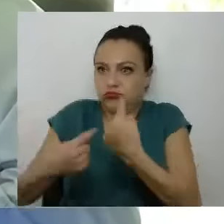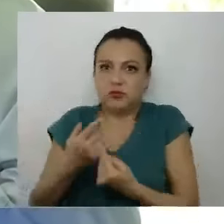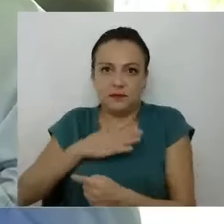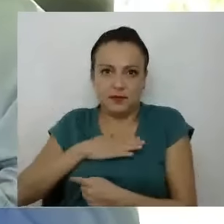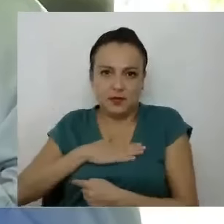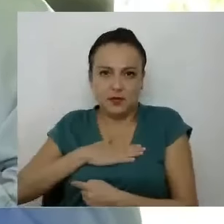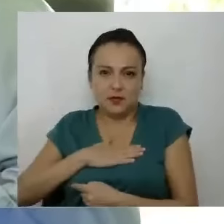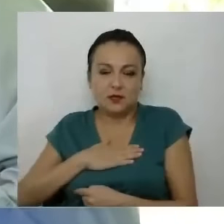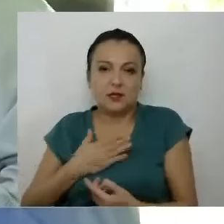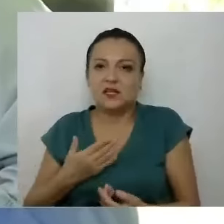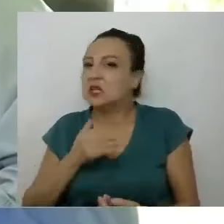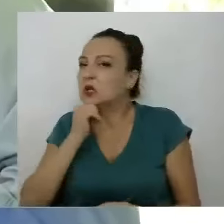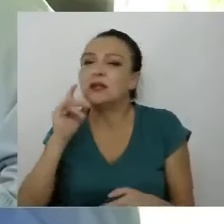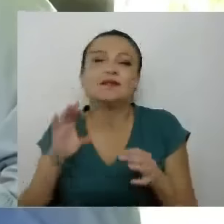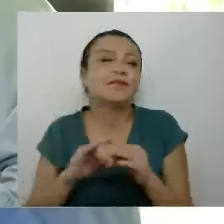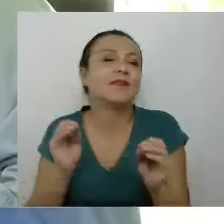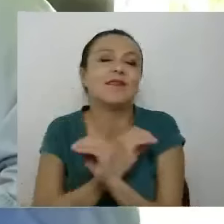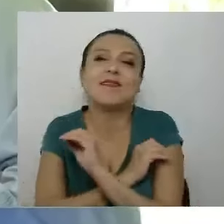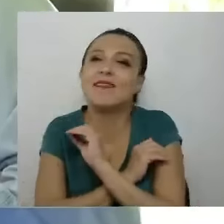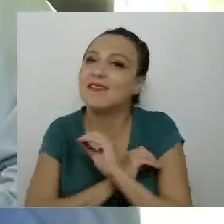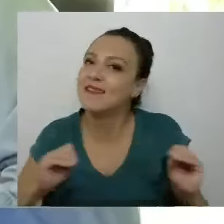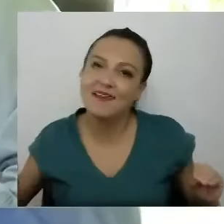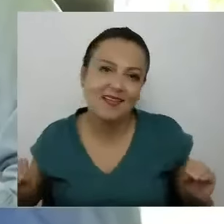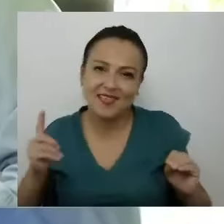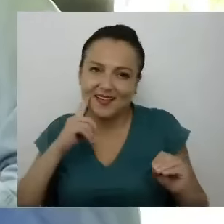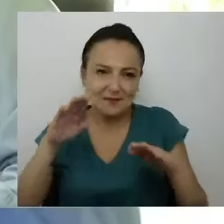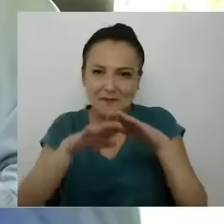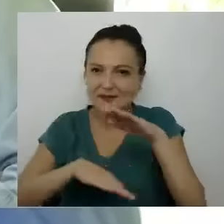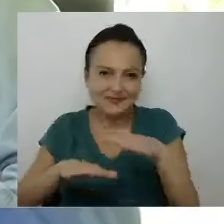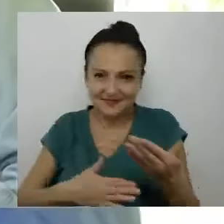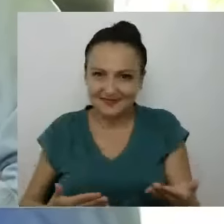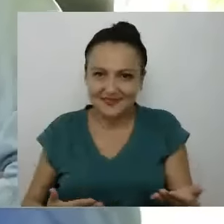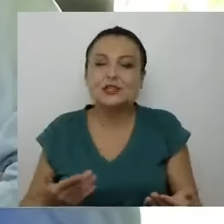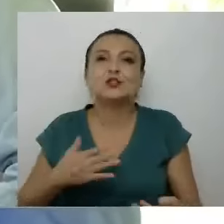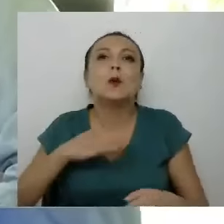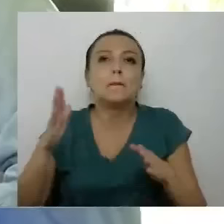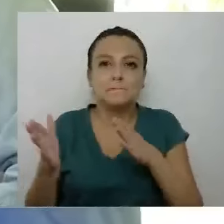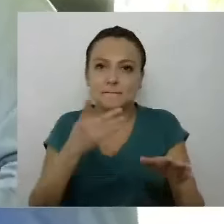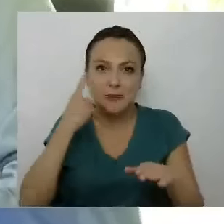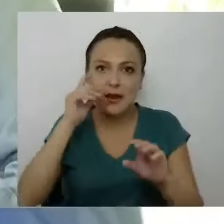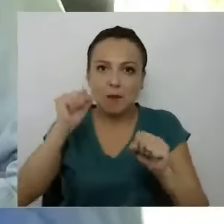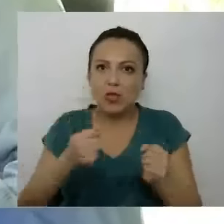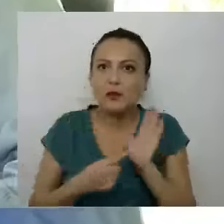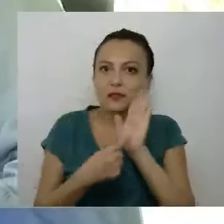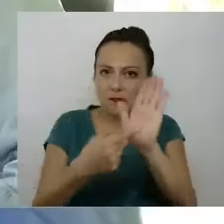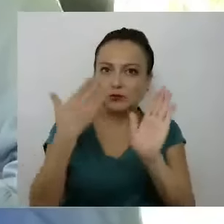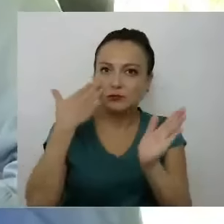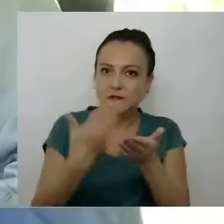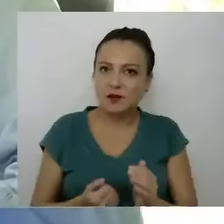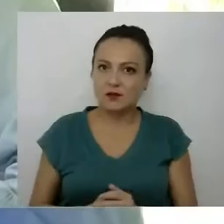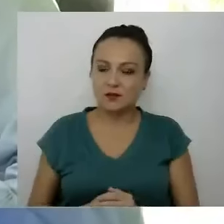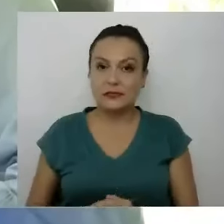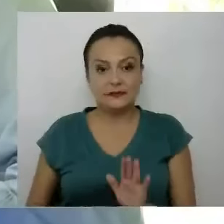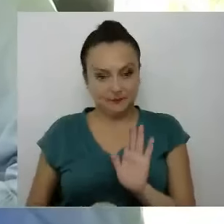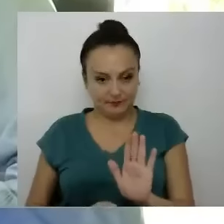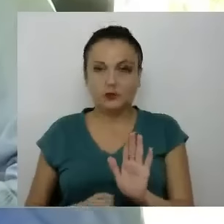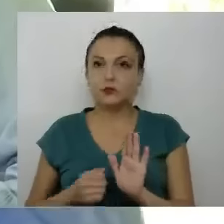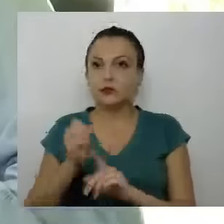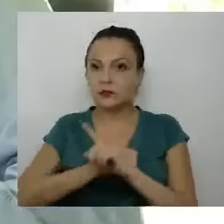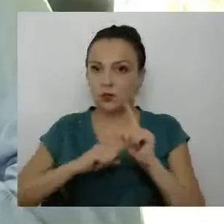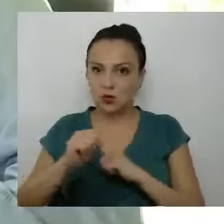hicieron no tienen absolutamente ningún fundamento, y estoy preparado para demostrarlo. De igual manera, los casos de